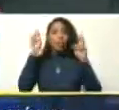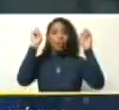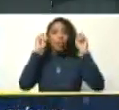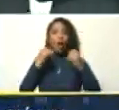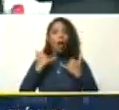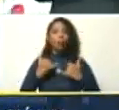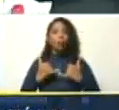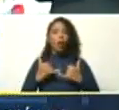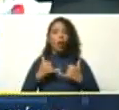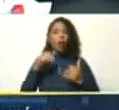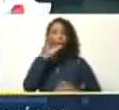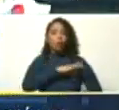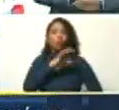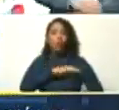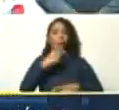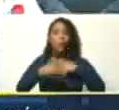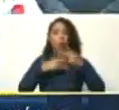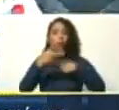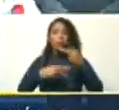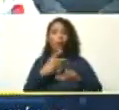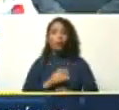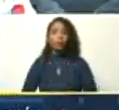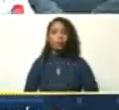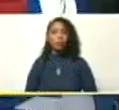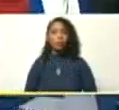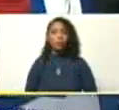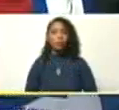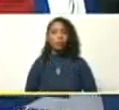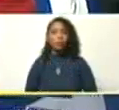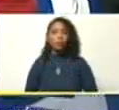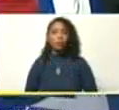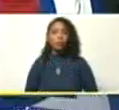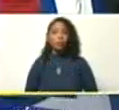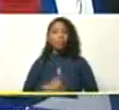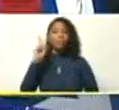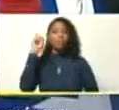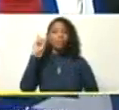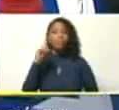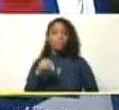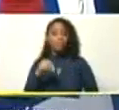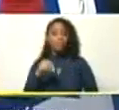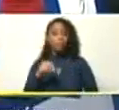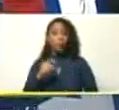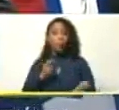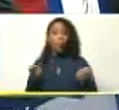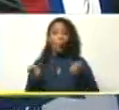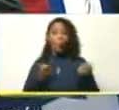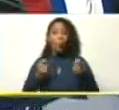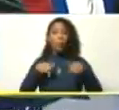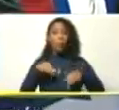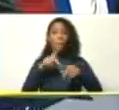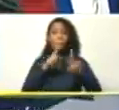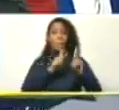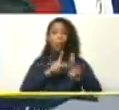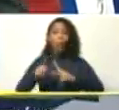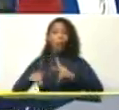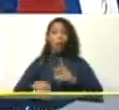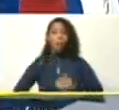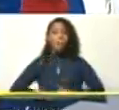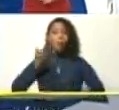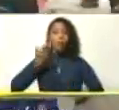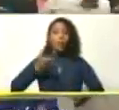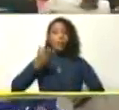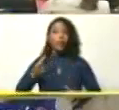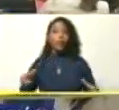económica, social y política. Óscar Chemel también ha sido conductor de este programa importante de la